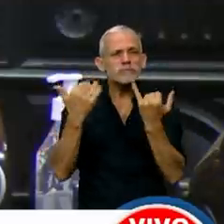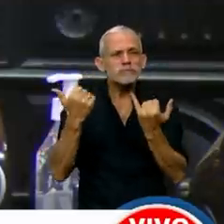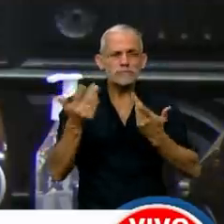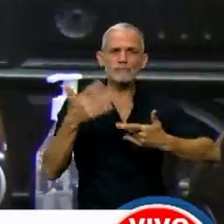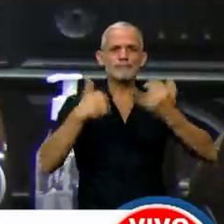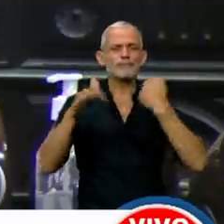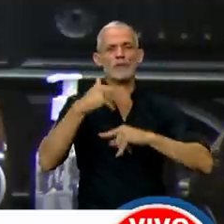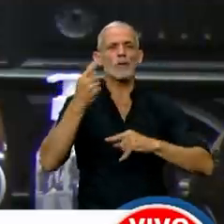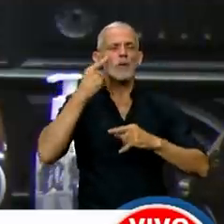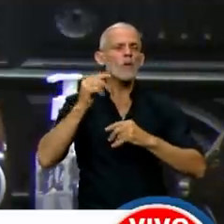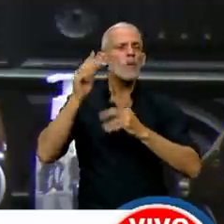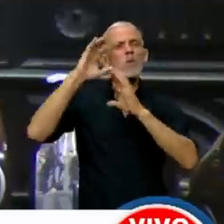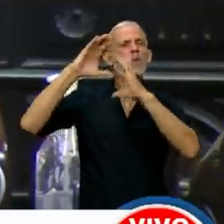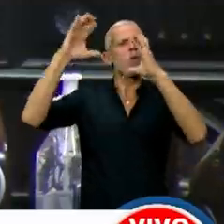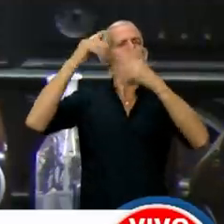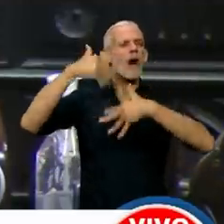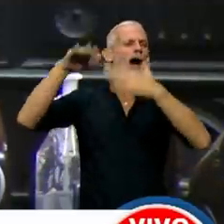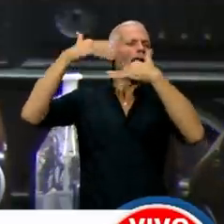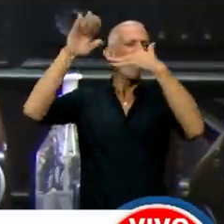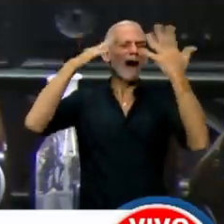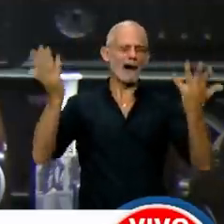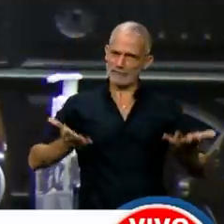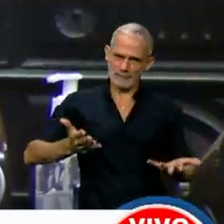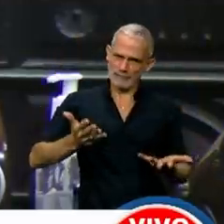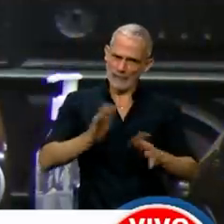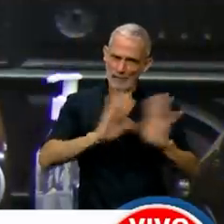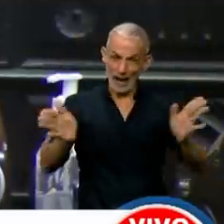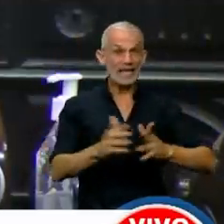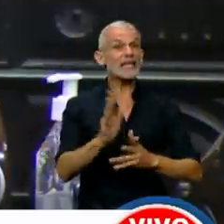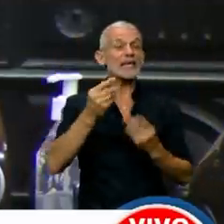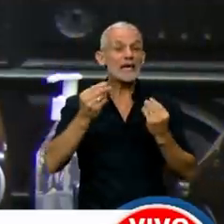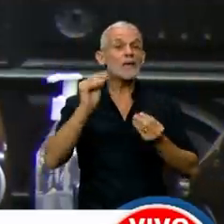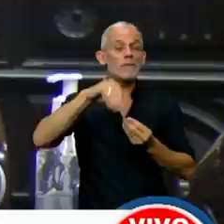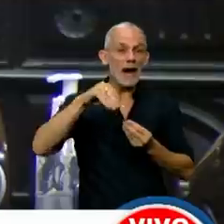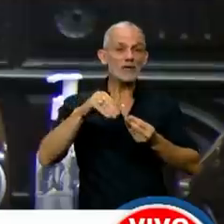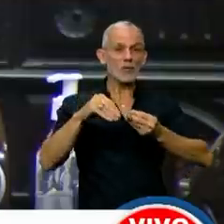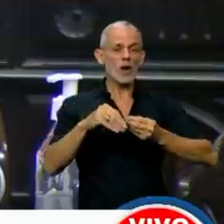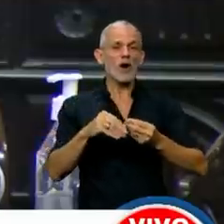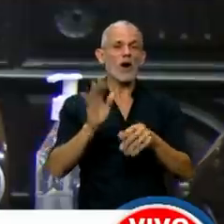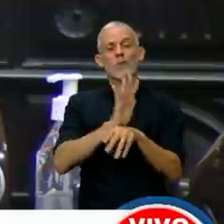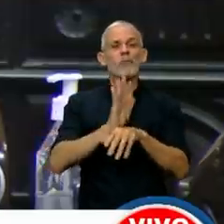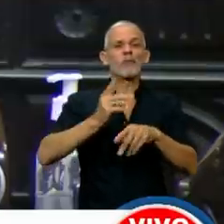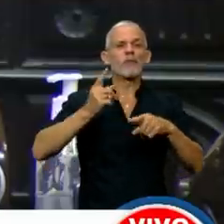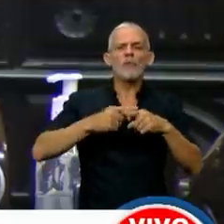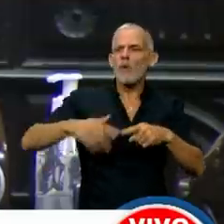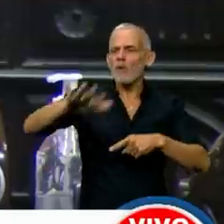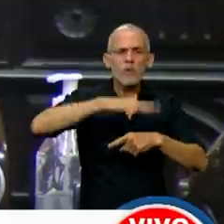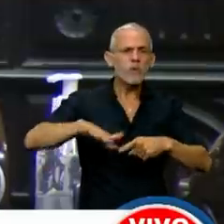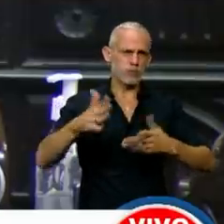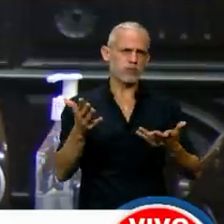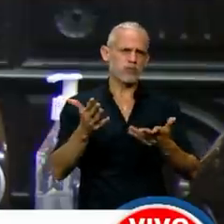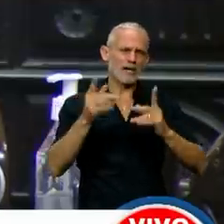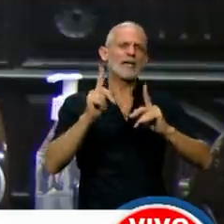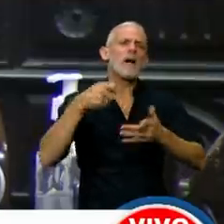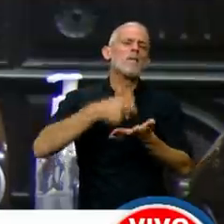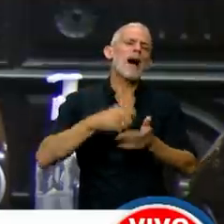dejen de vivir en una burbuja y que sobre todo no sigan con una fiesta que siempre la